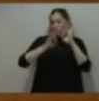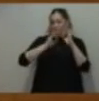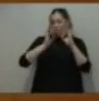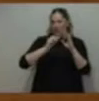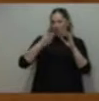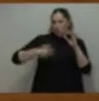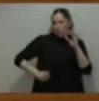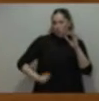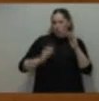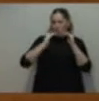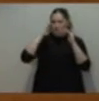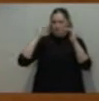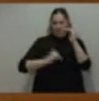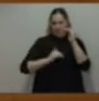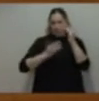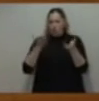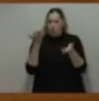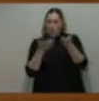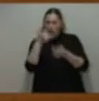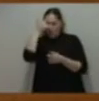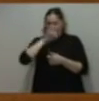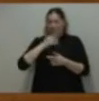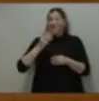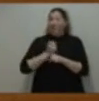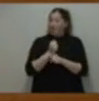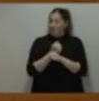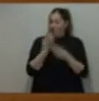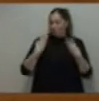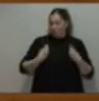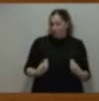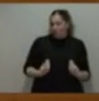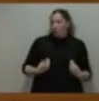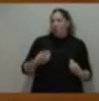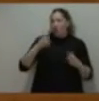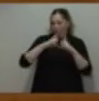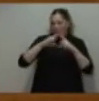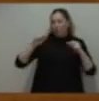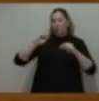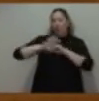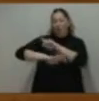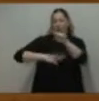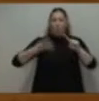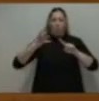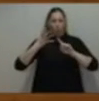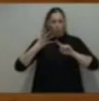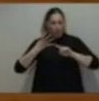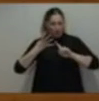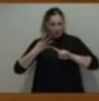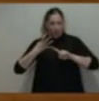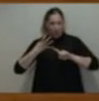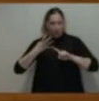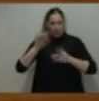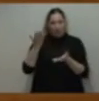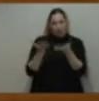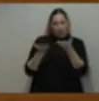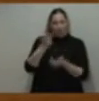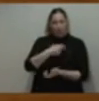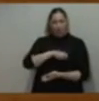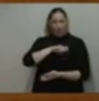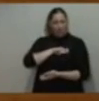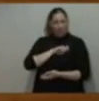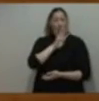mismo trabajo. La brecha salarial asturiana es la cuarta más alta de las comunidades autónomas de España y prácticamente